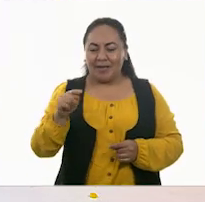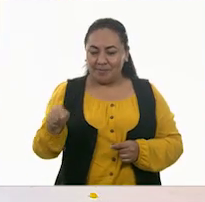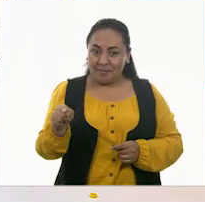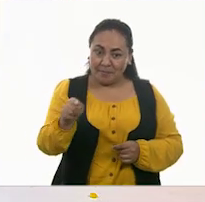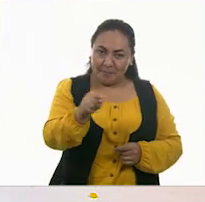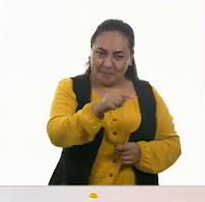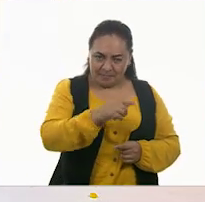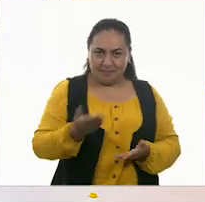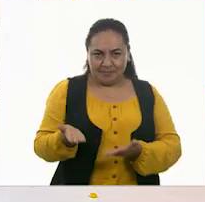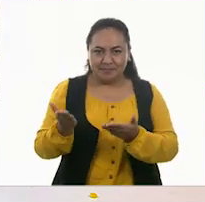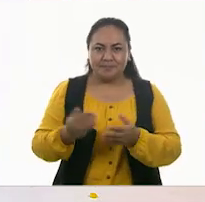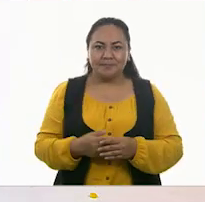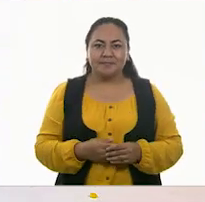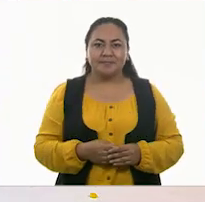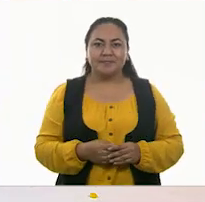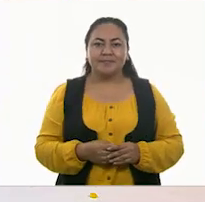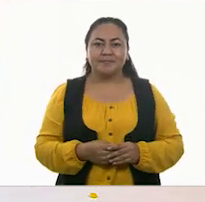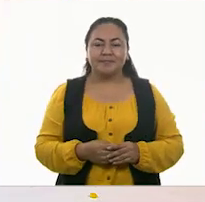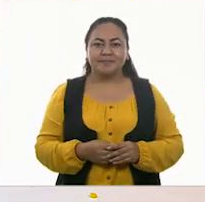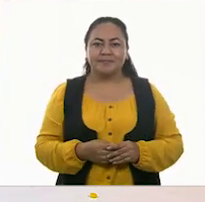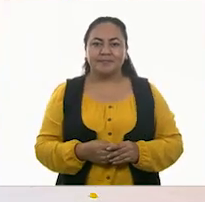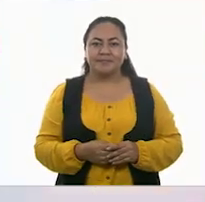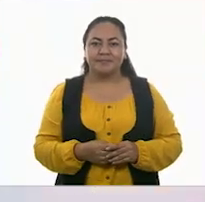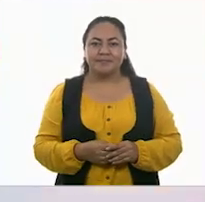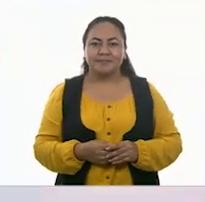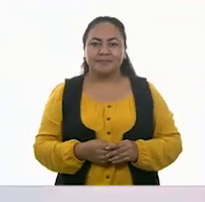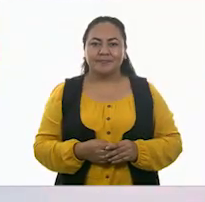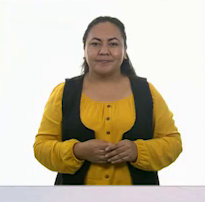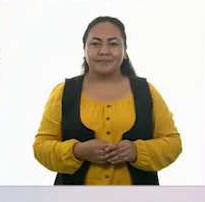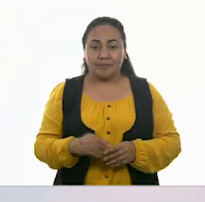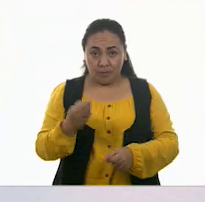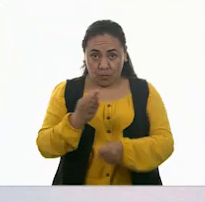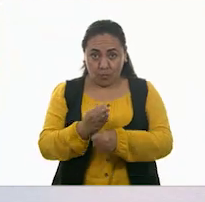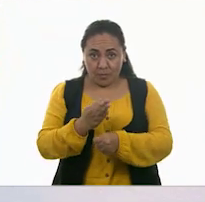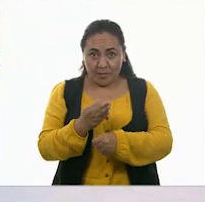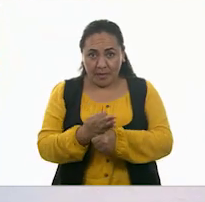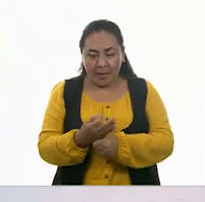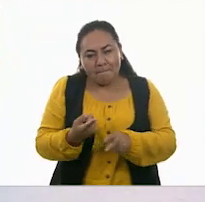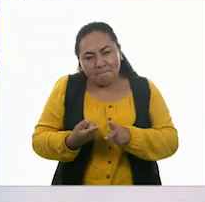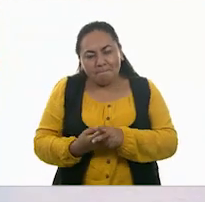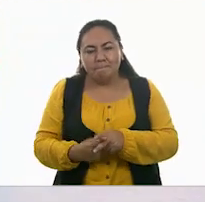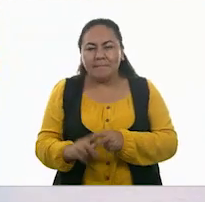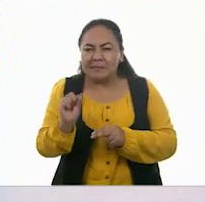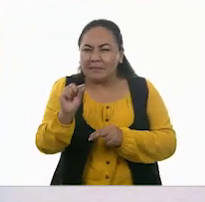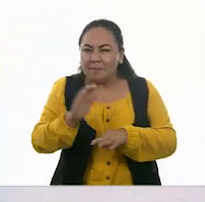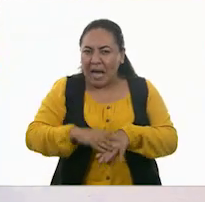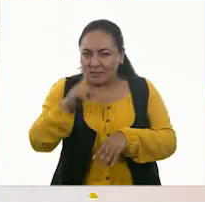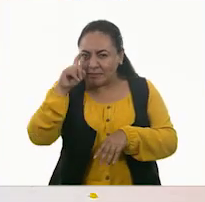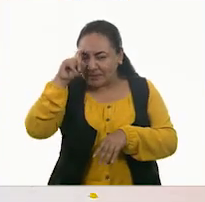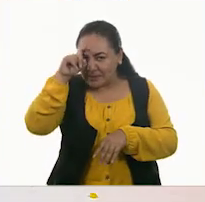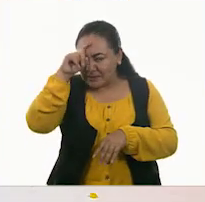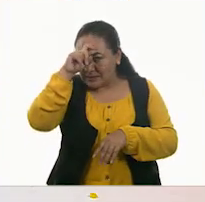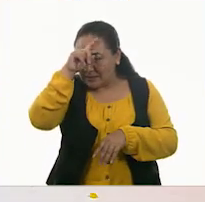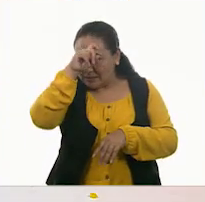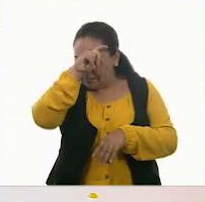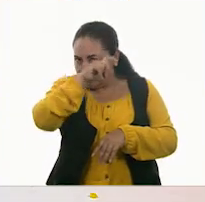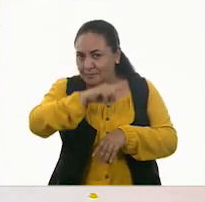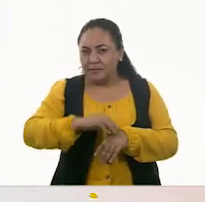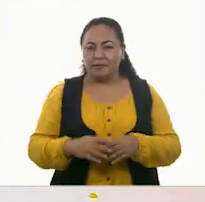favor. Estamos. Vamos a hacerlo ya un poquito más complejo por tiempo. Por